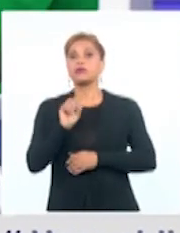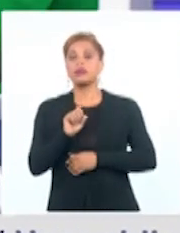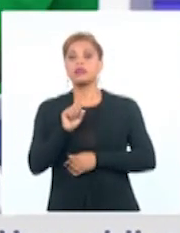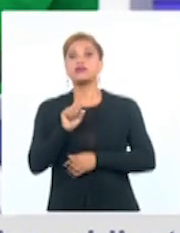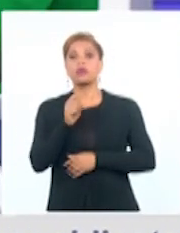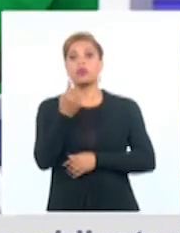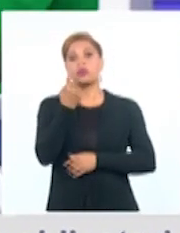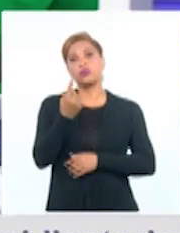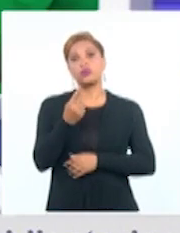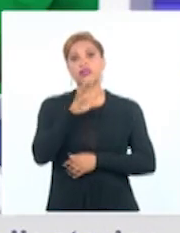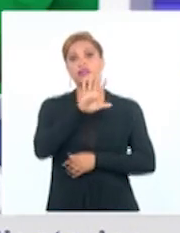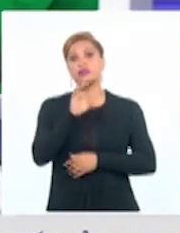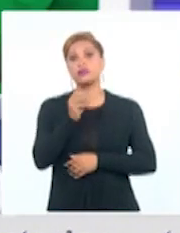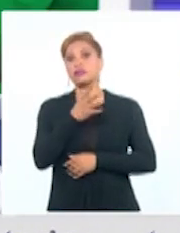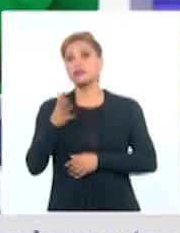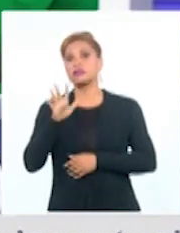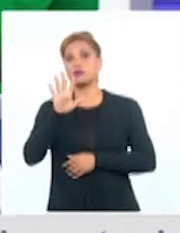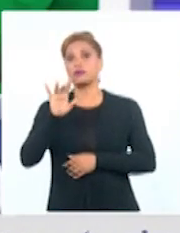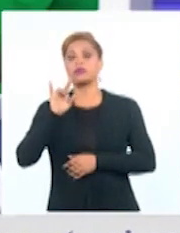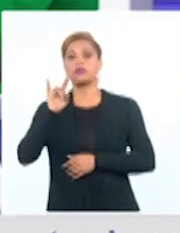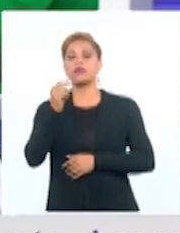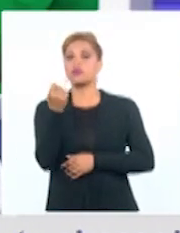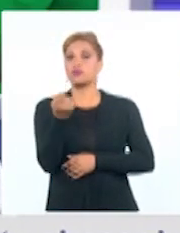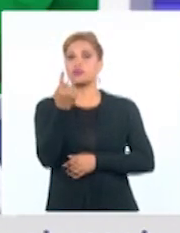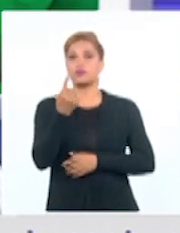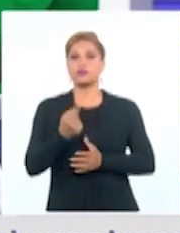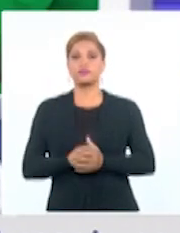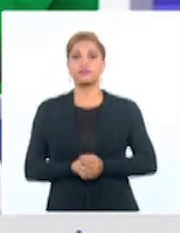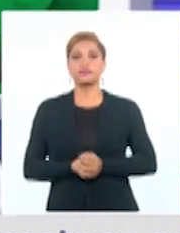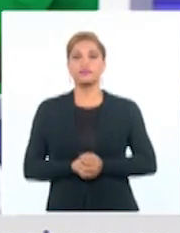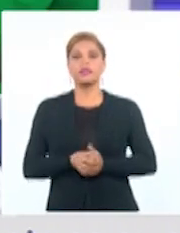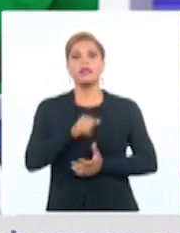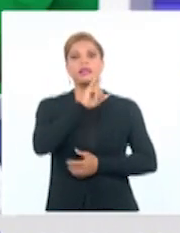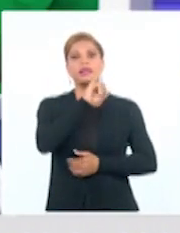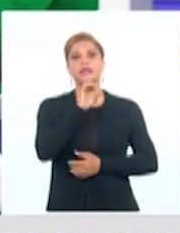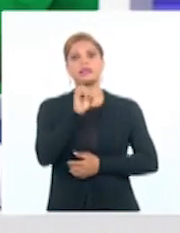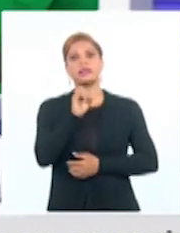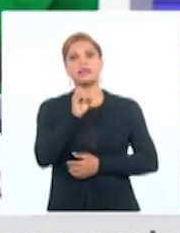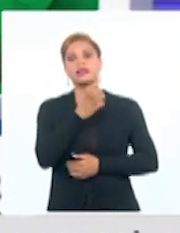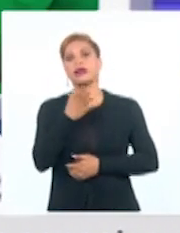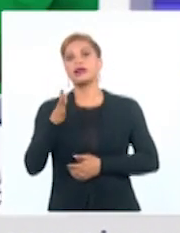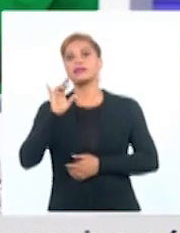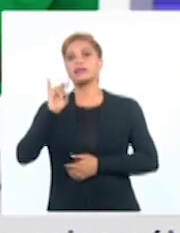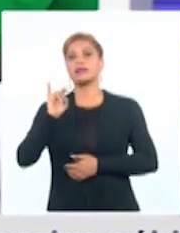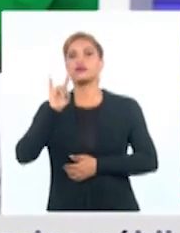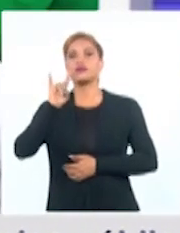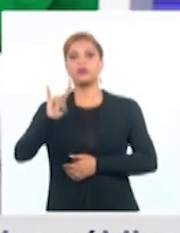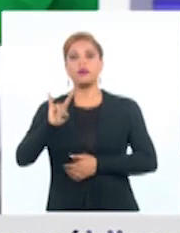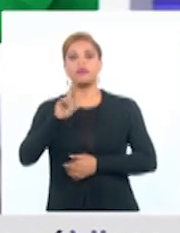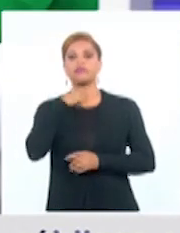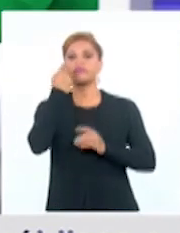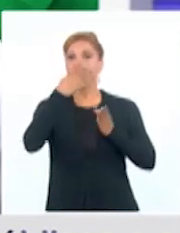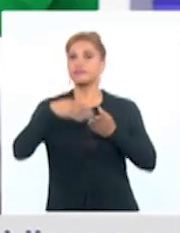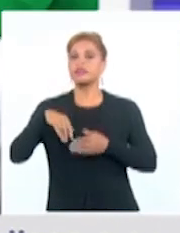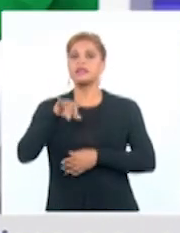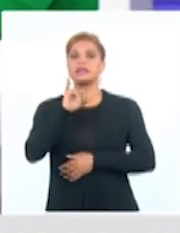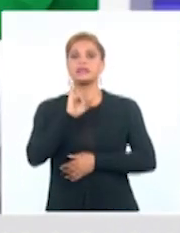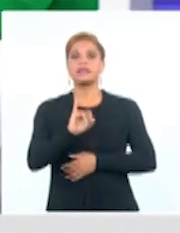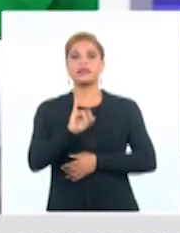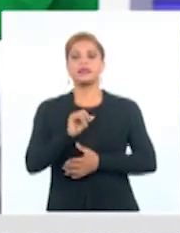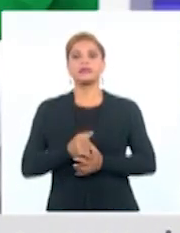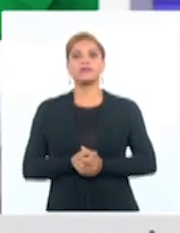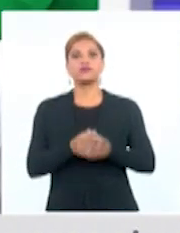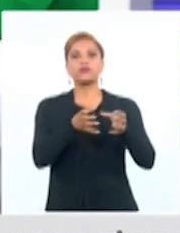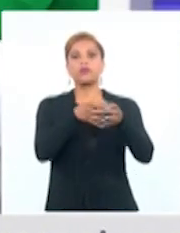59, un fallecido también. De 60 a 69, fallecen 6 personas, y los grupos